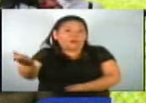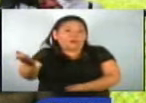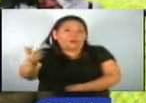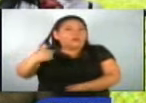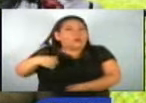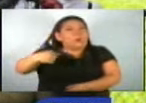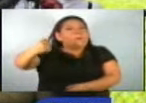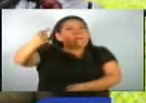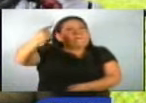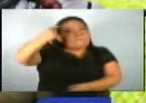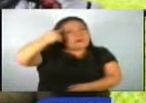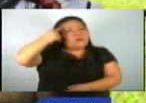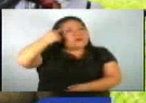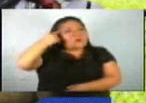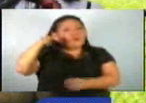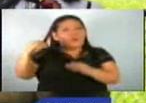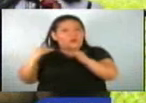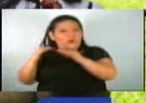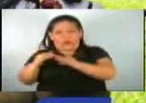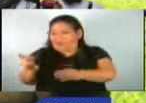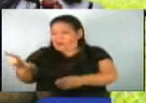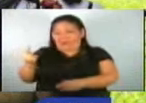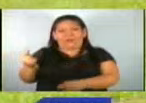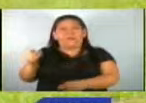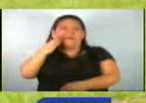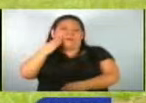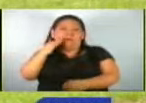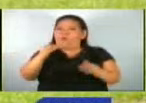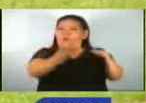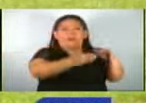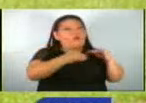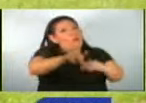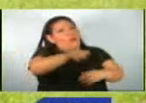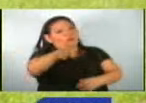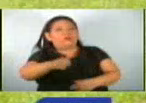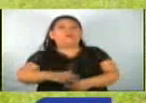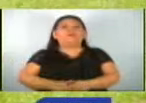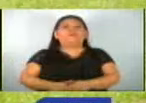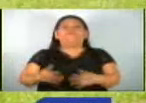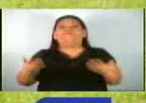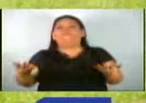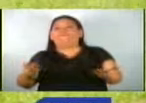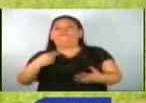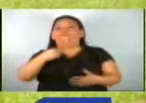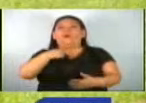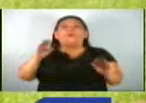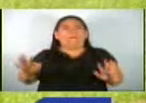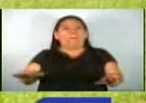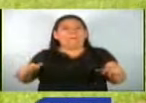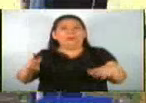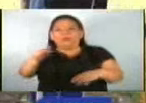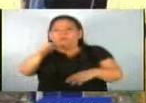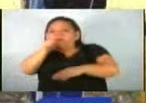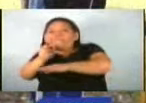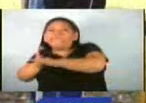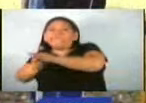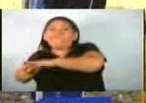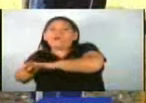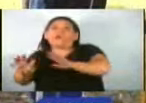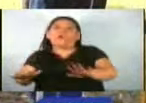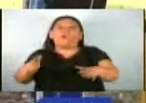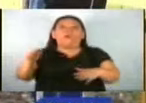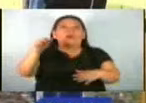imagino que han de haber, así como ellas, han de haber muchas madres. Los factores que siguen generando la migración irregular en El Salvador también debe